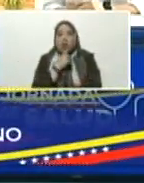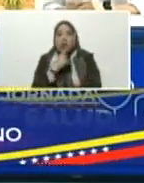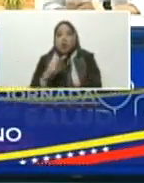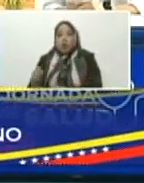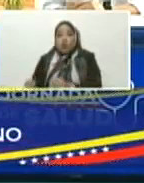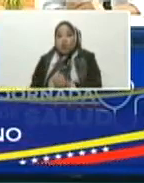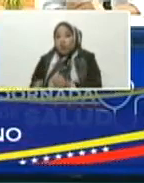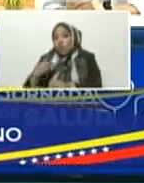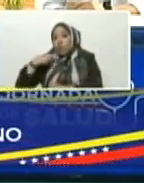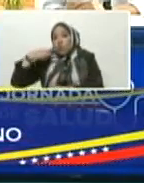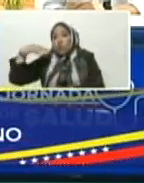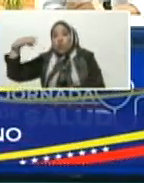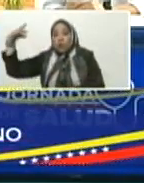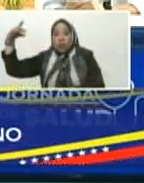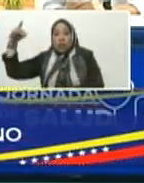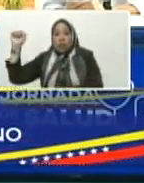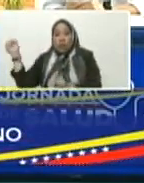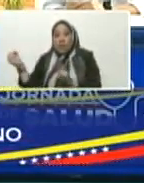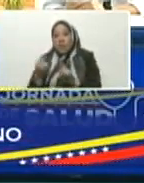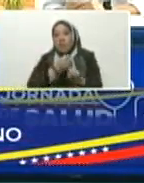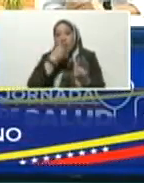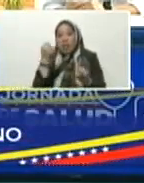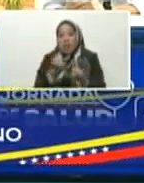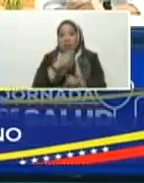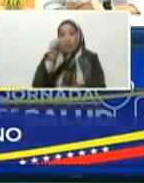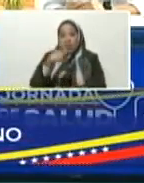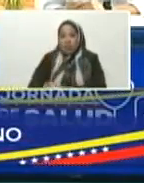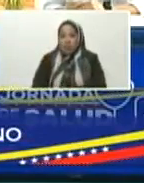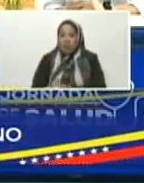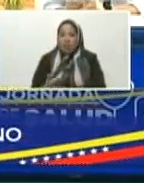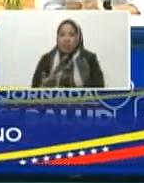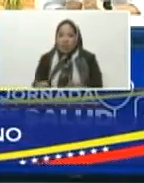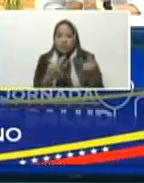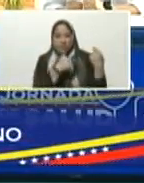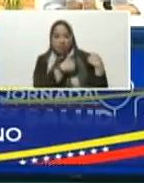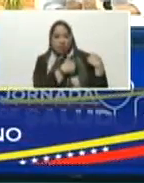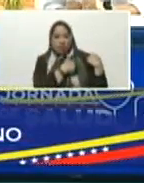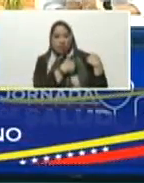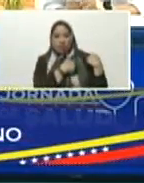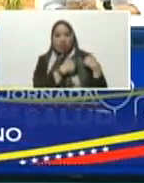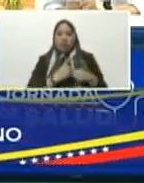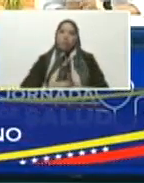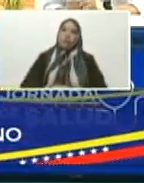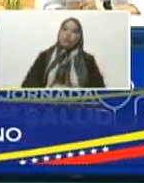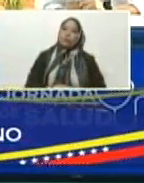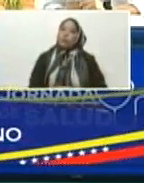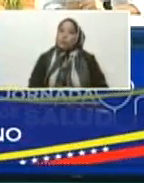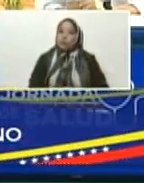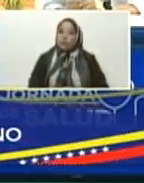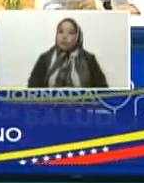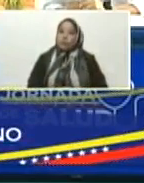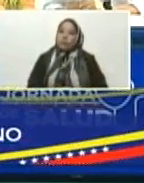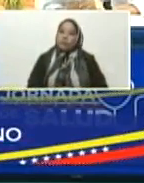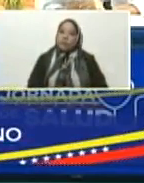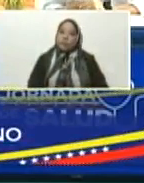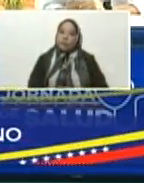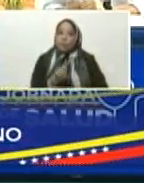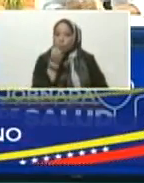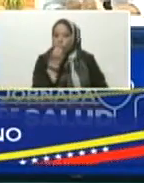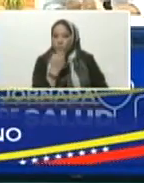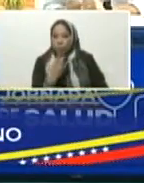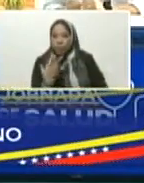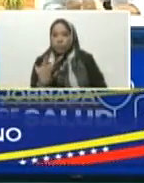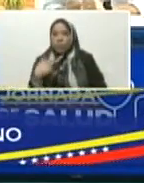En el género Golpe de San Millán, su director Alexis Bolívar. Alexis, bueno,